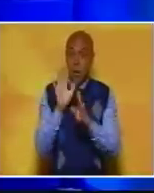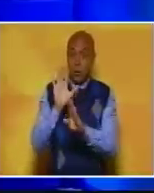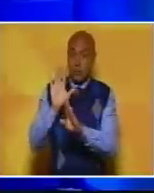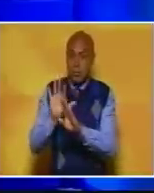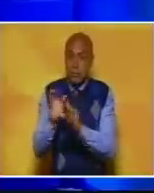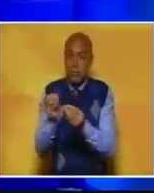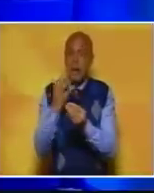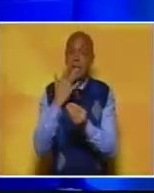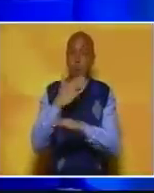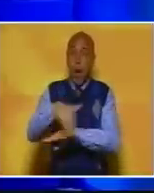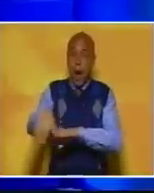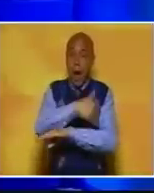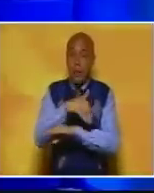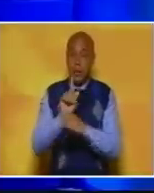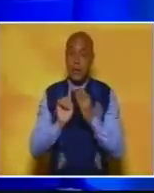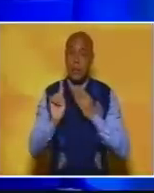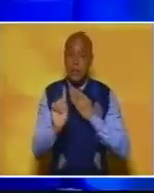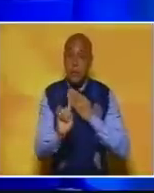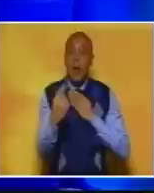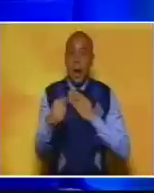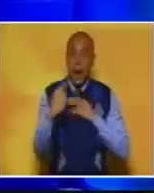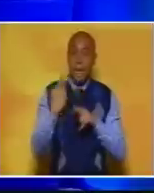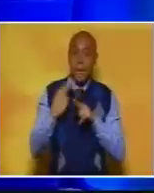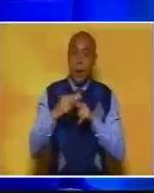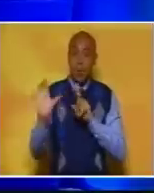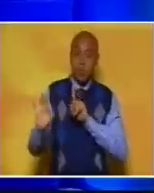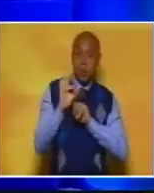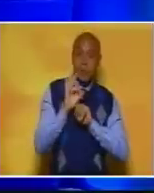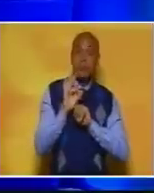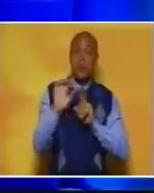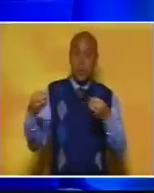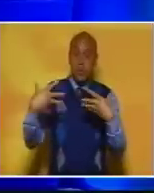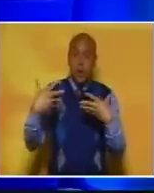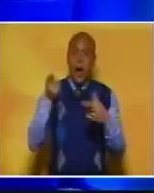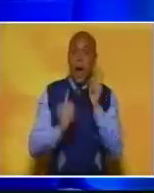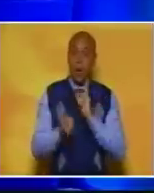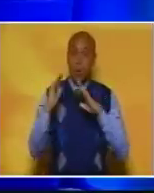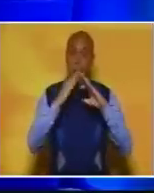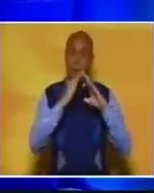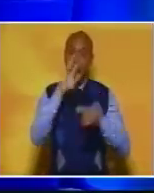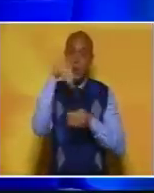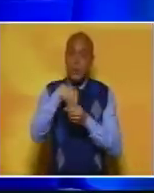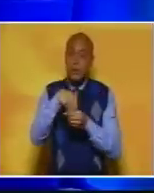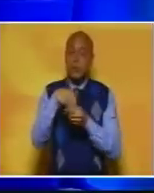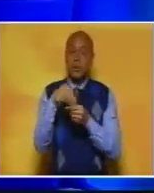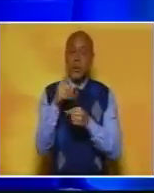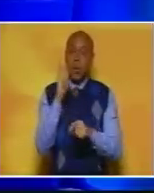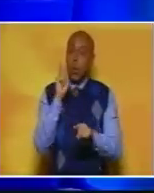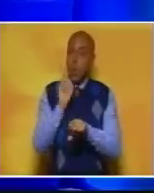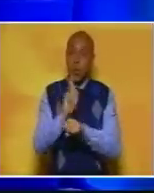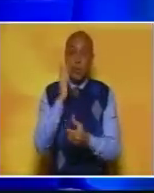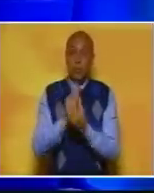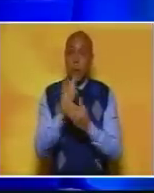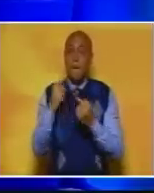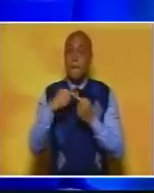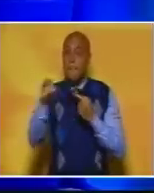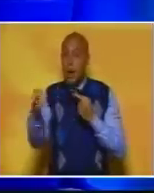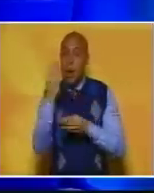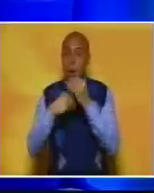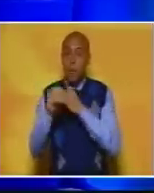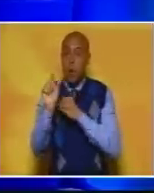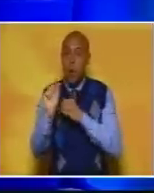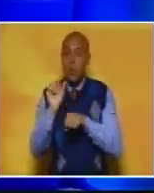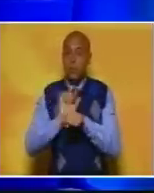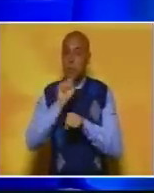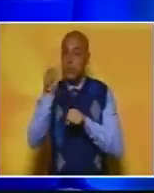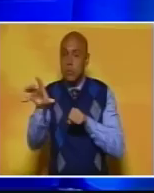simplemente con salir a la calle corren el riesgo de infección. Muchos se han quedado en casa y solo salen para comprar comida y cuando lo